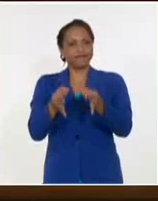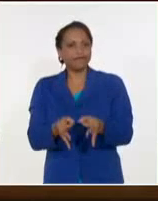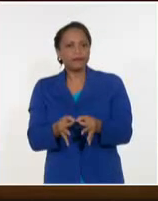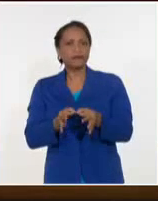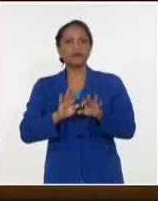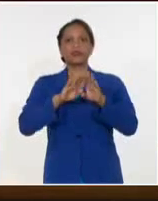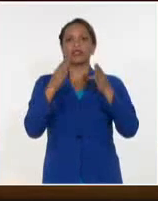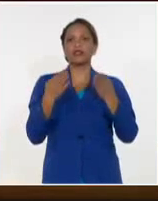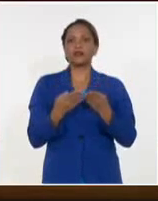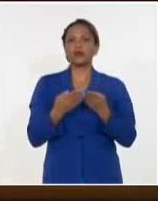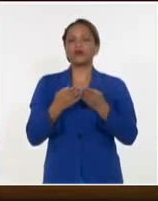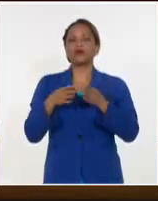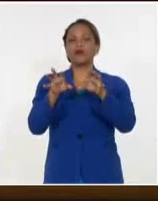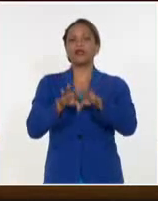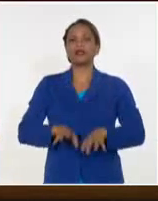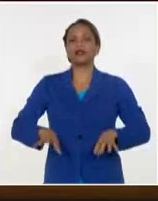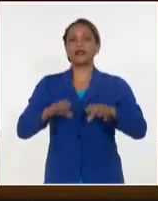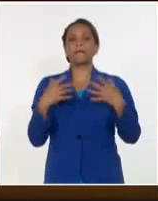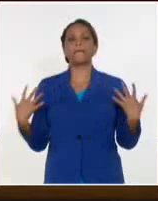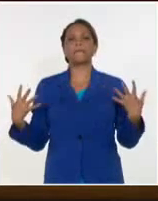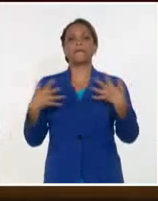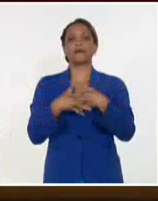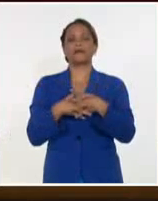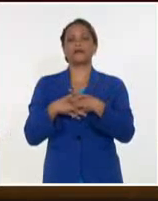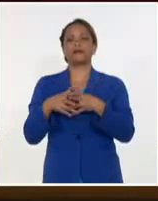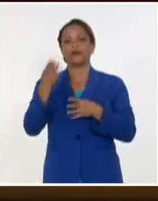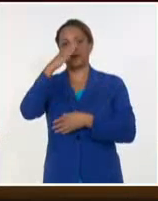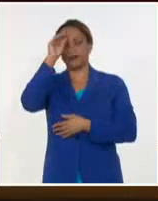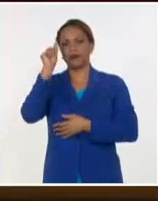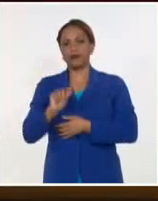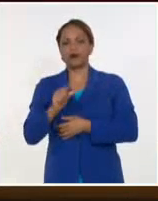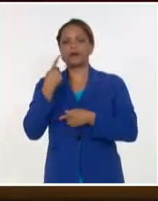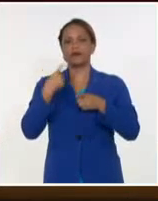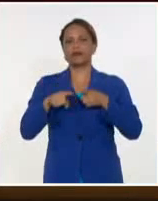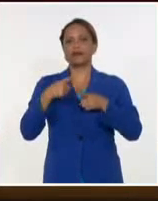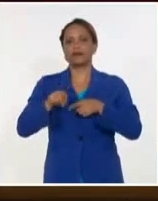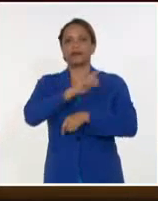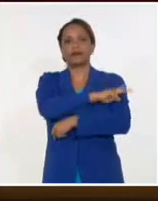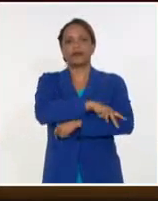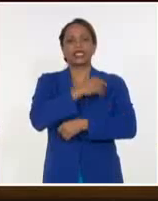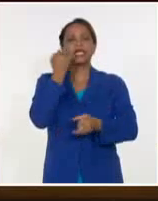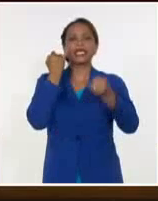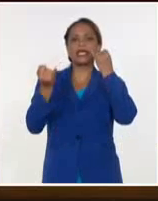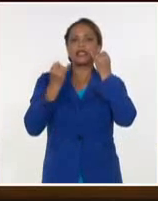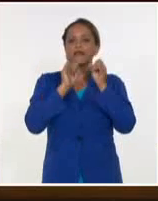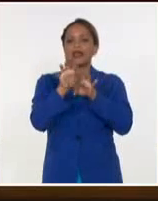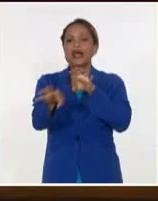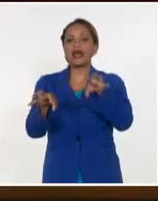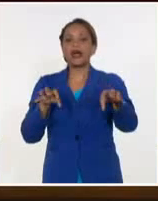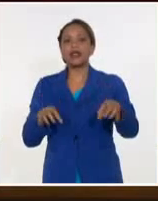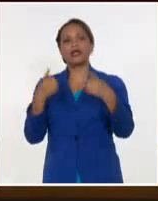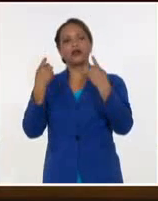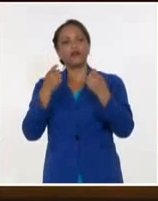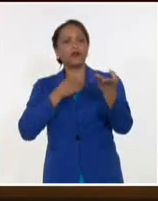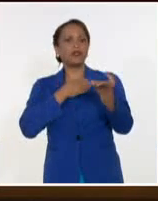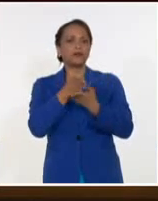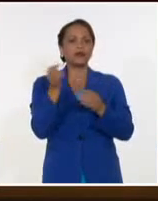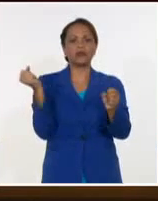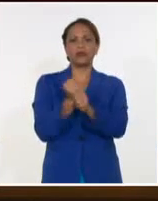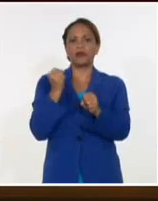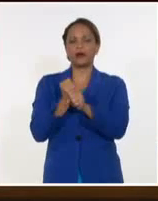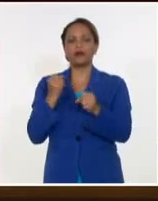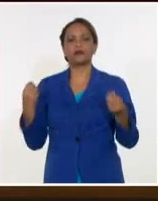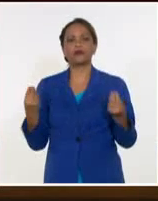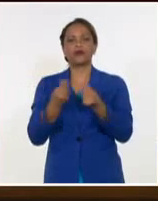en el ámbito de los vínculos con los nacionales en el exterior e identificar las áreas en las que nos queda por trabajar de conjunto, pero